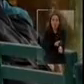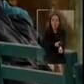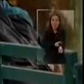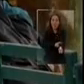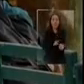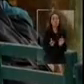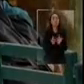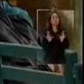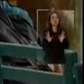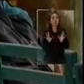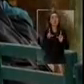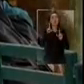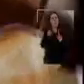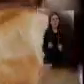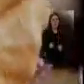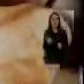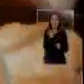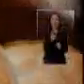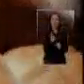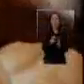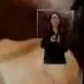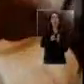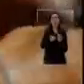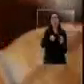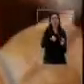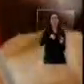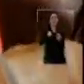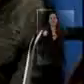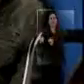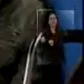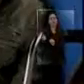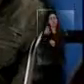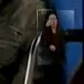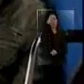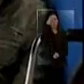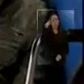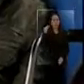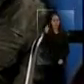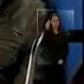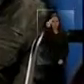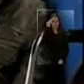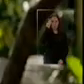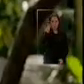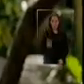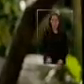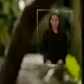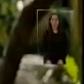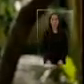diabetes, podríamos evitar o al menos ralentizar la aparición del deterioro mental.